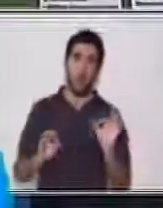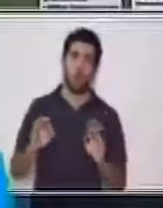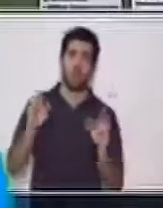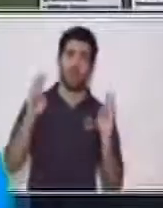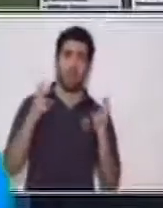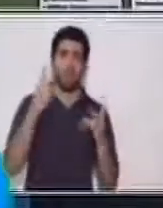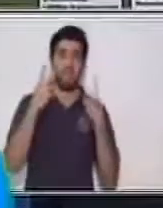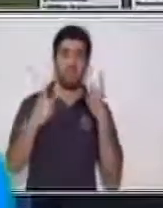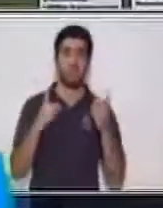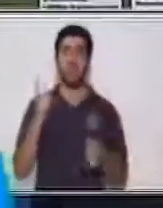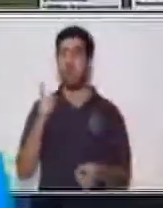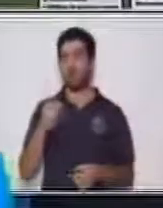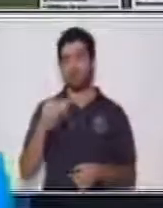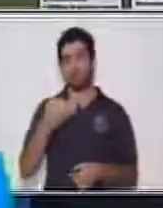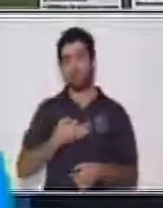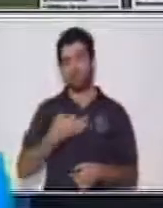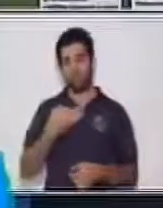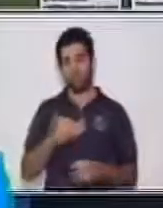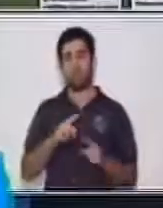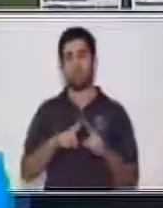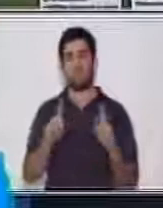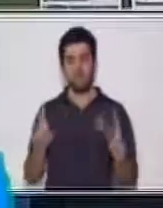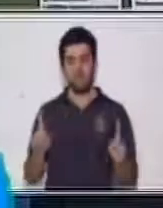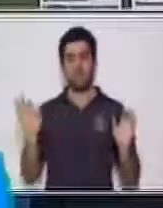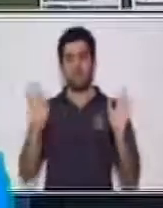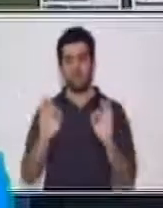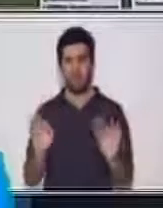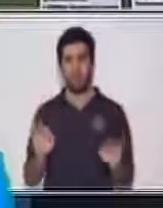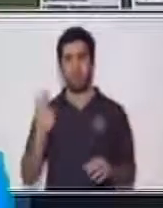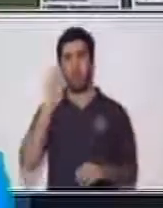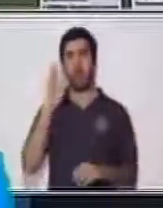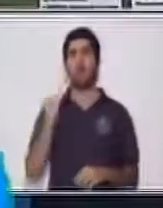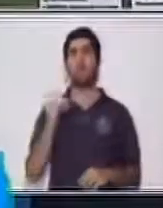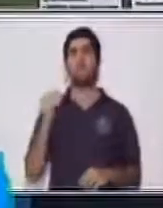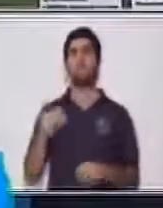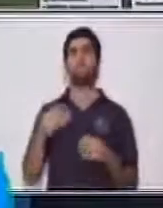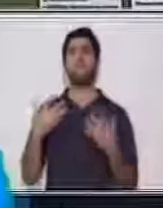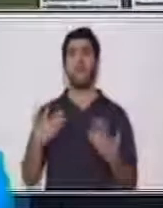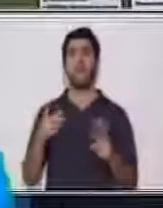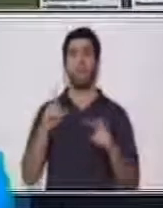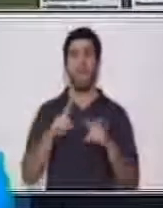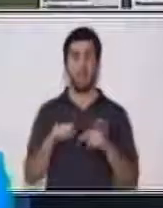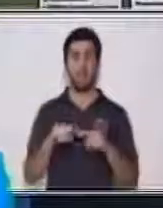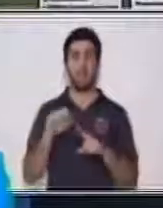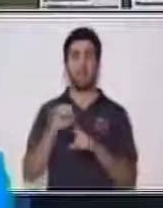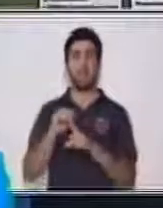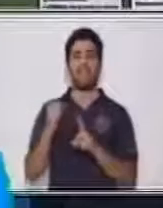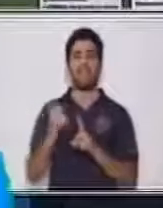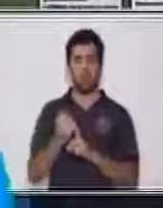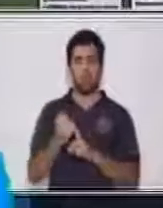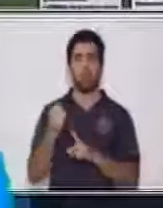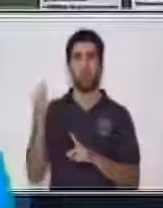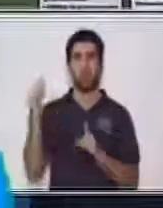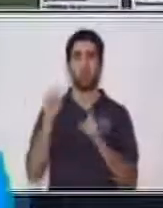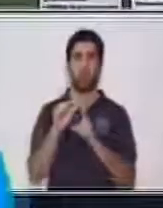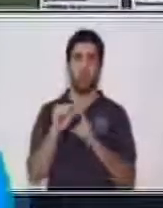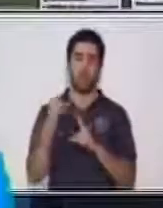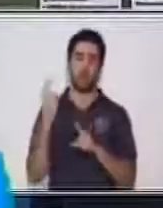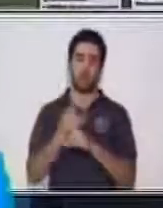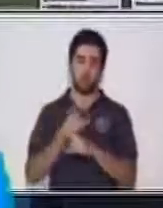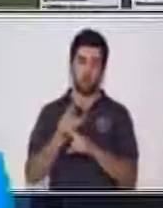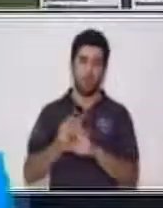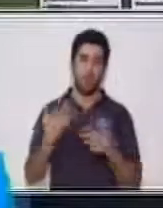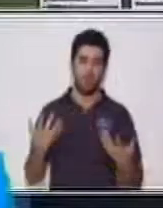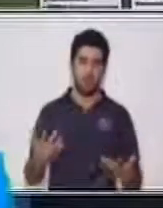visita, les va a llamar de forma diferente. ¿Por qué razón? Porque dependiendo de la situación y el contexto, son las palabras que podemos